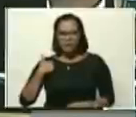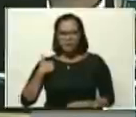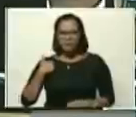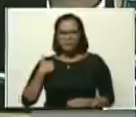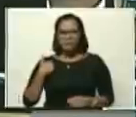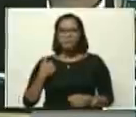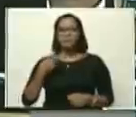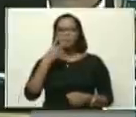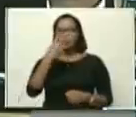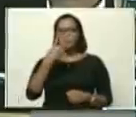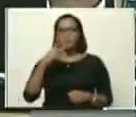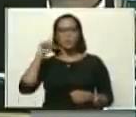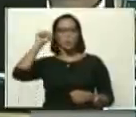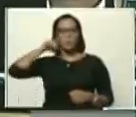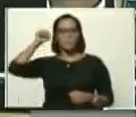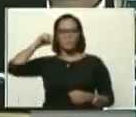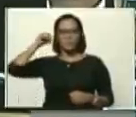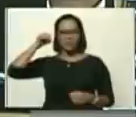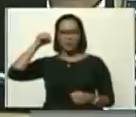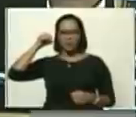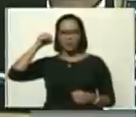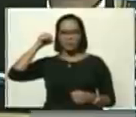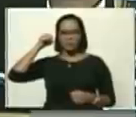Yo vi un video en estos días